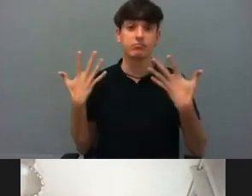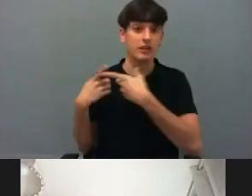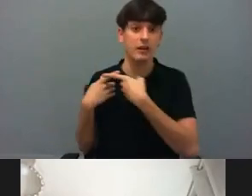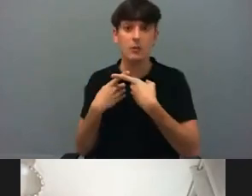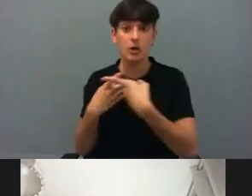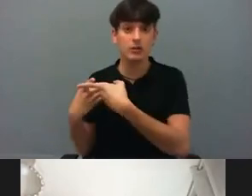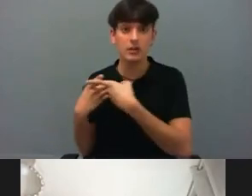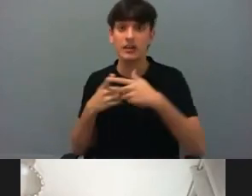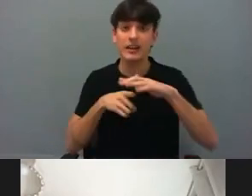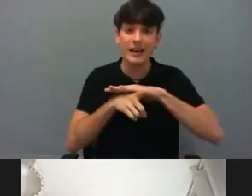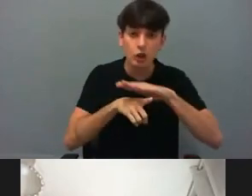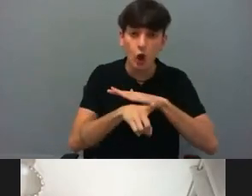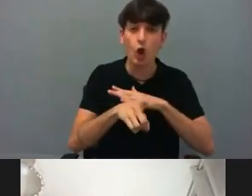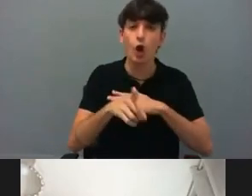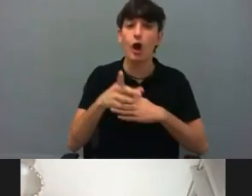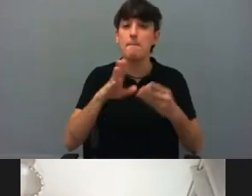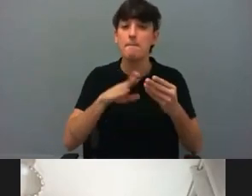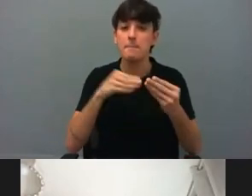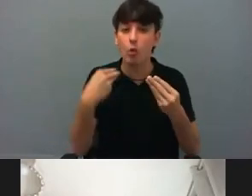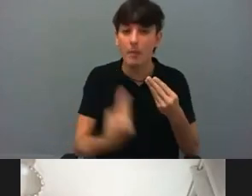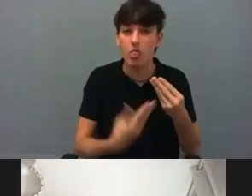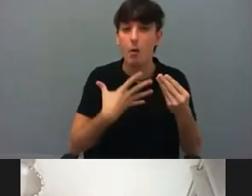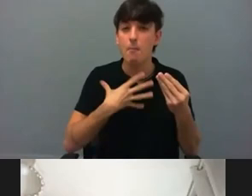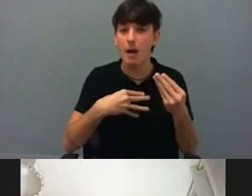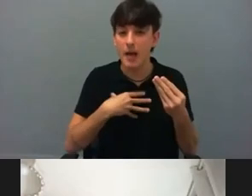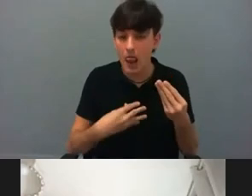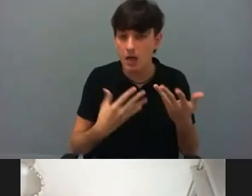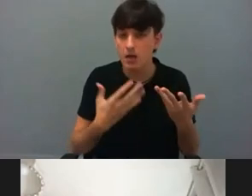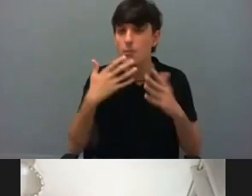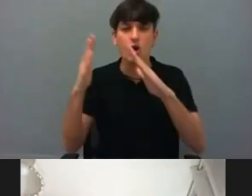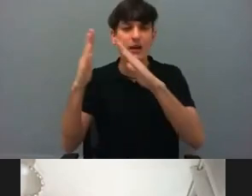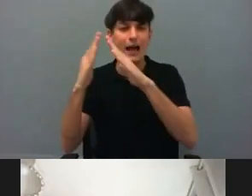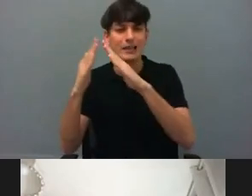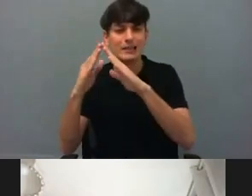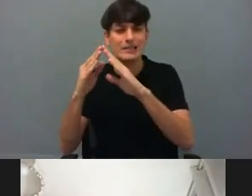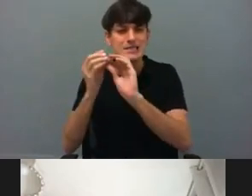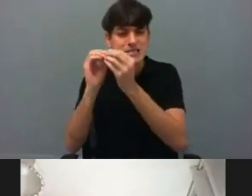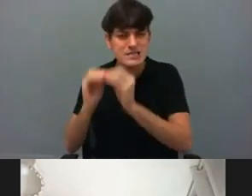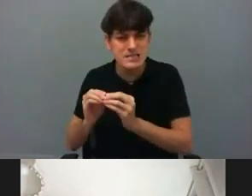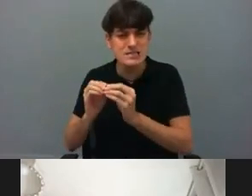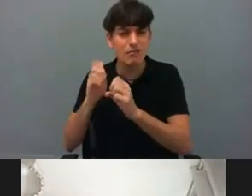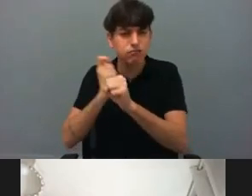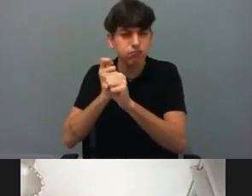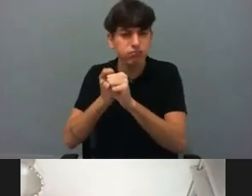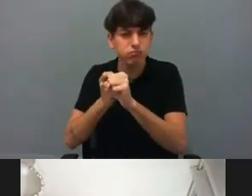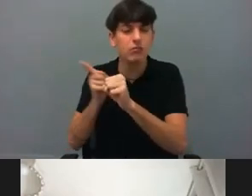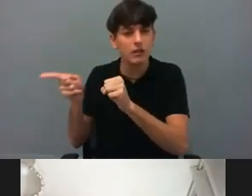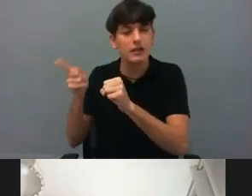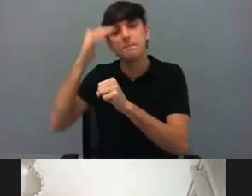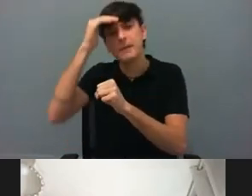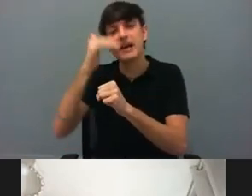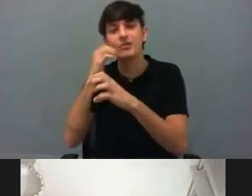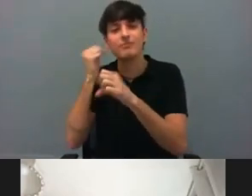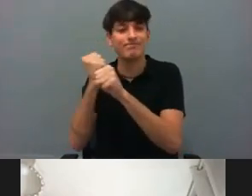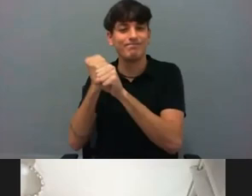gestiones, los papeles, las reparaciones de la casa, mi marido era muy manitas, eran tareas suyas, aunque